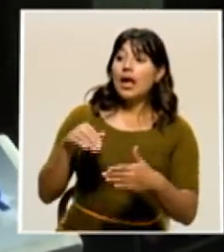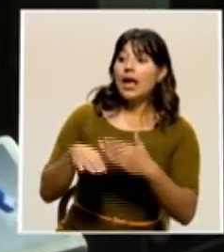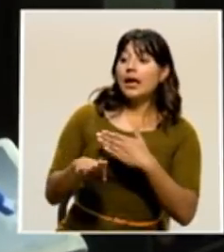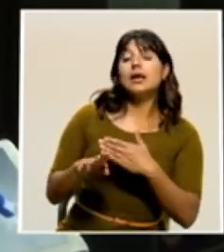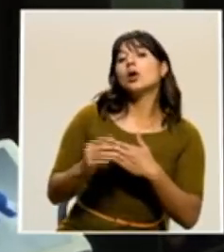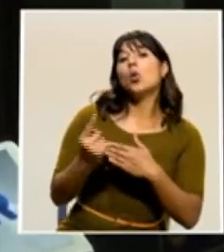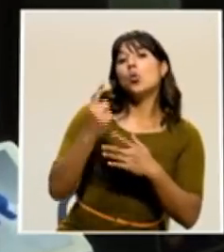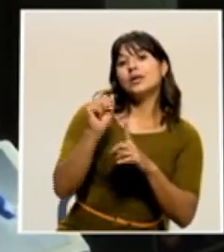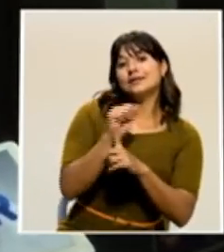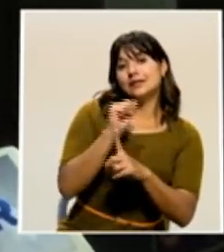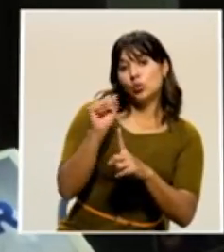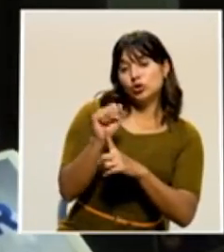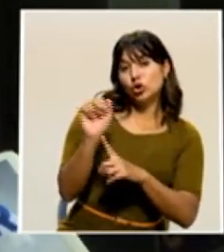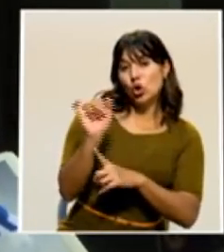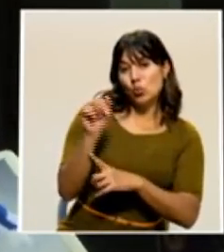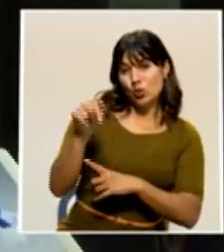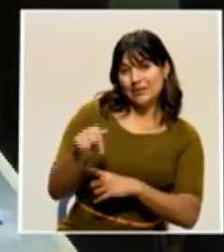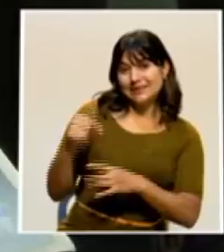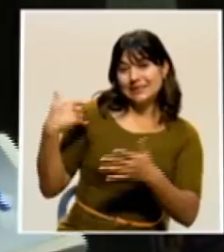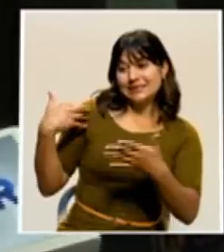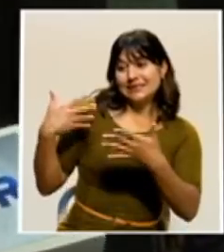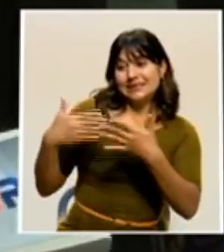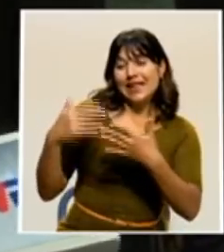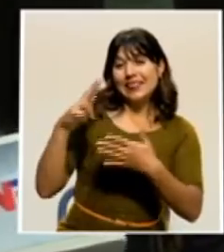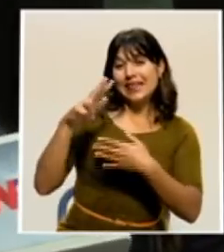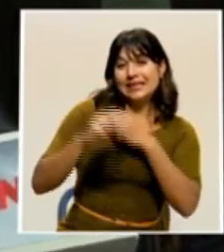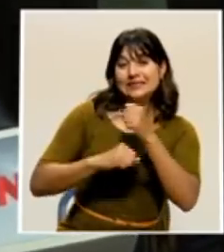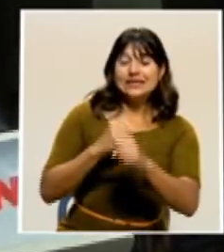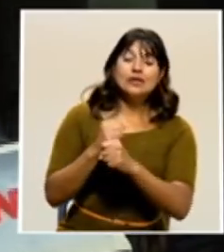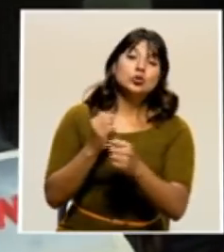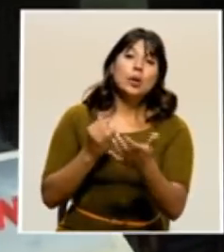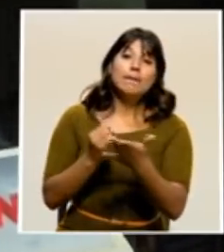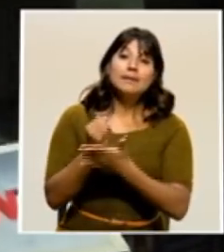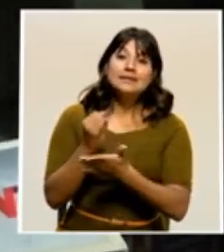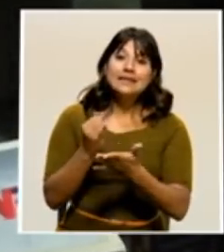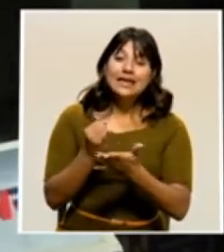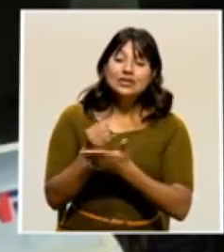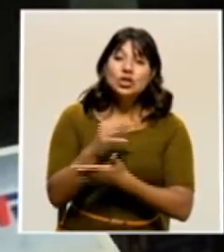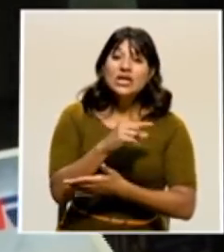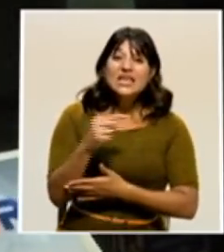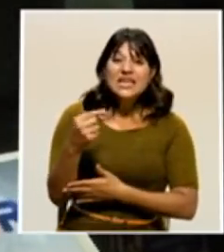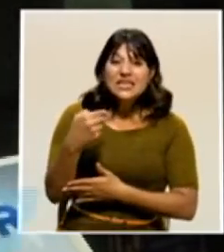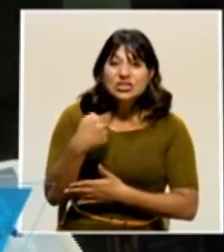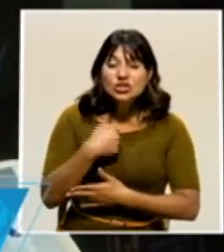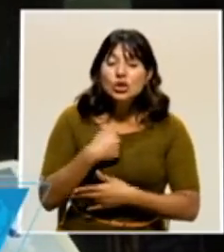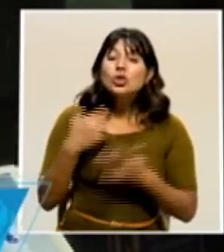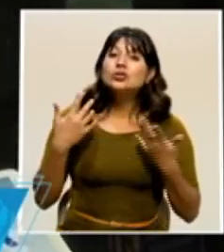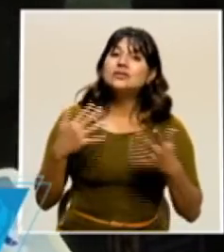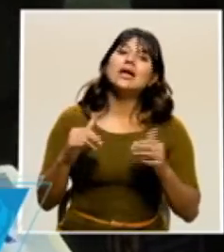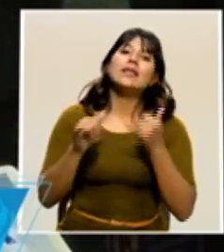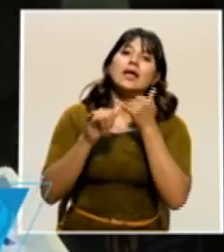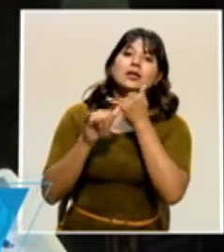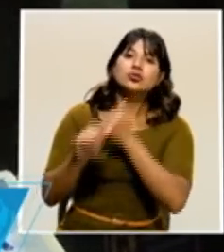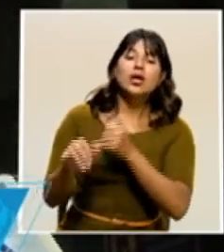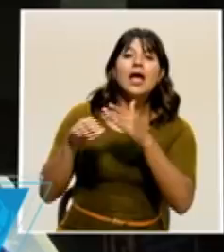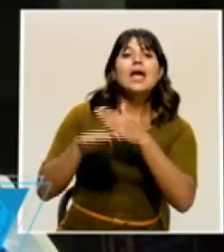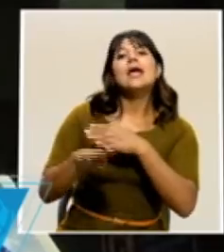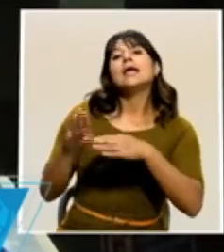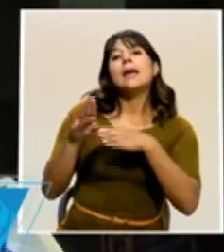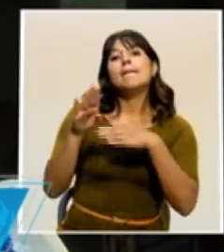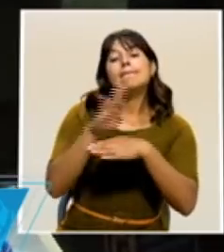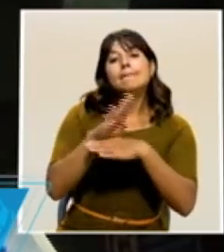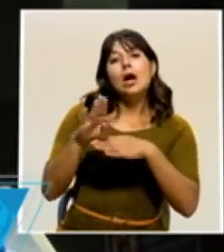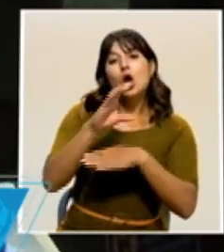este, 3 años de investigación y que yo he denunciado que en el Banco de Costa